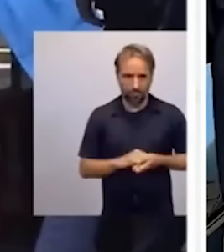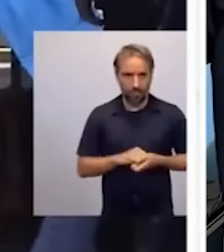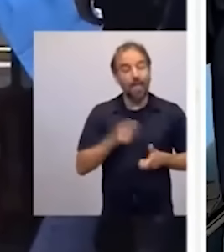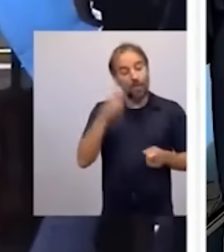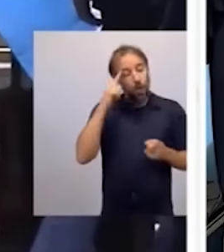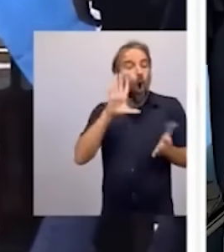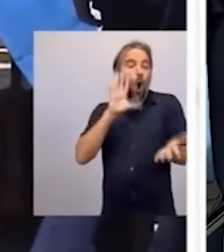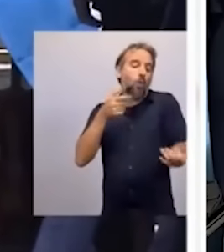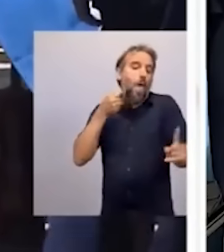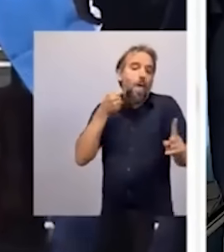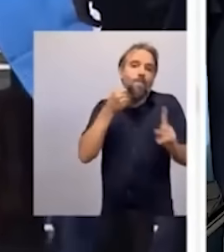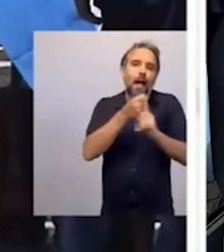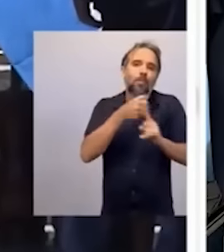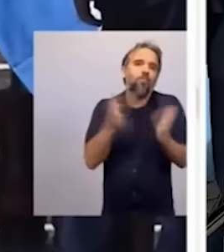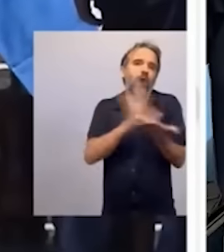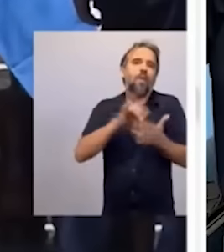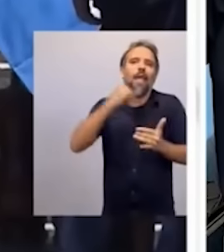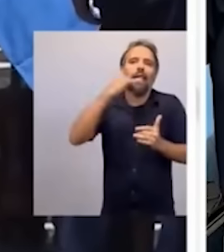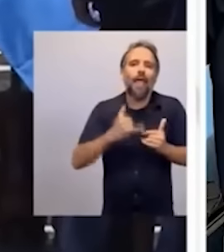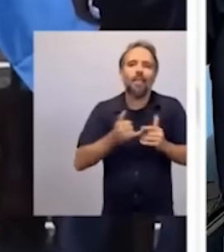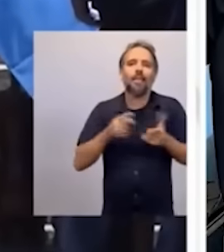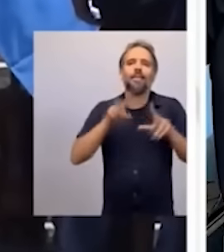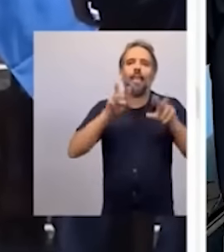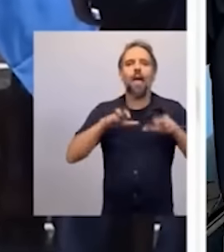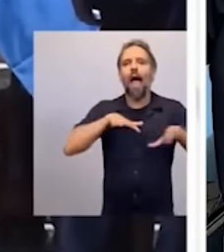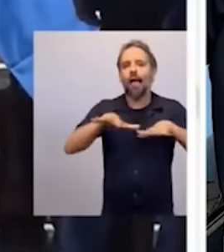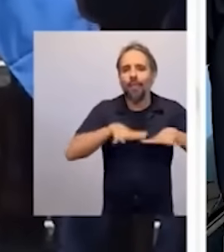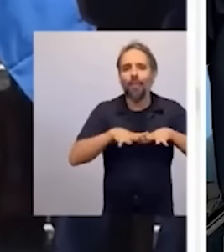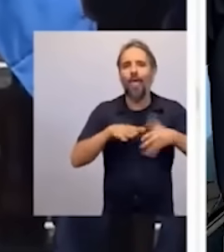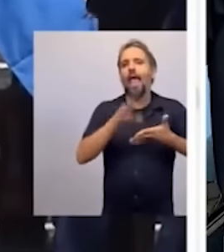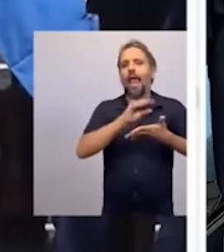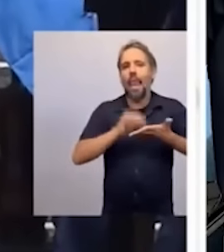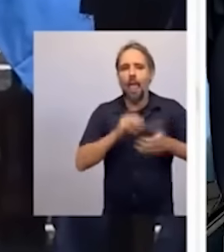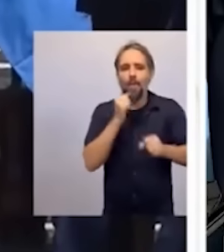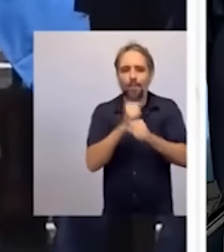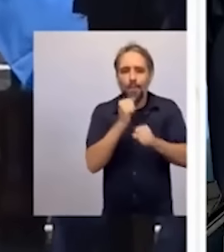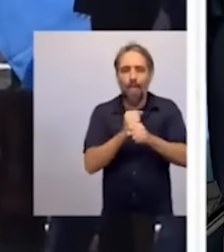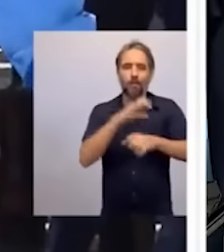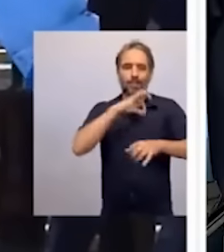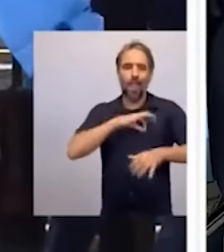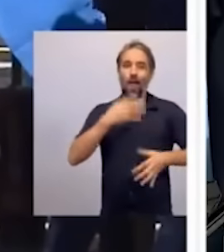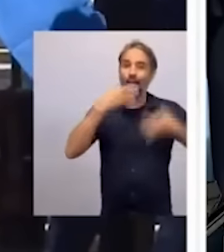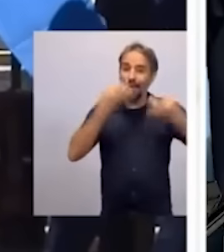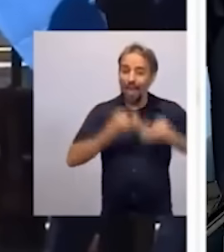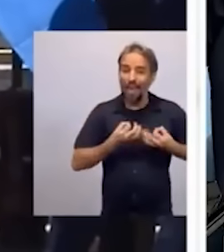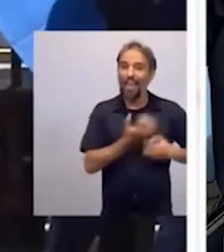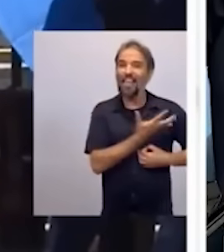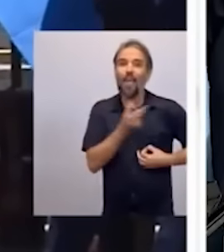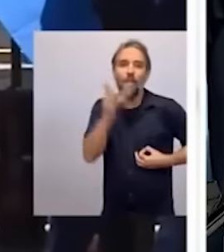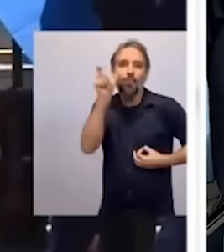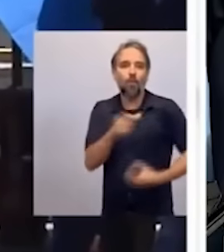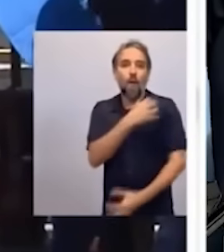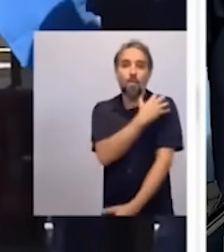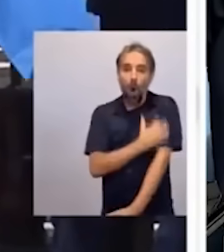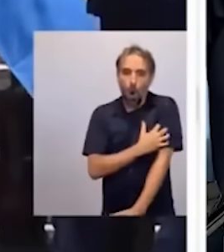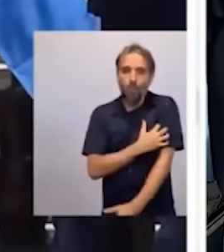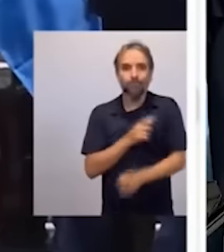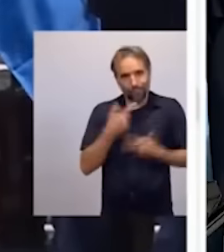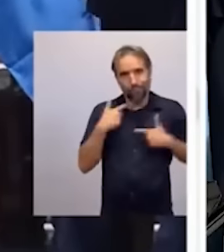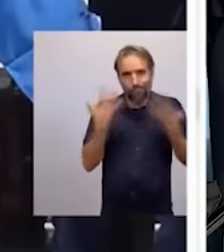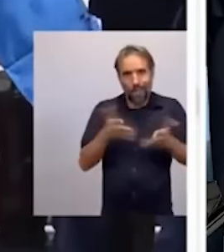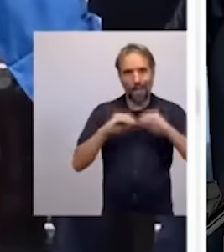2002 este una caída del 10% yo hablé con conductores están calculando una caída del seis para mí va a caer